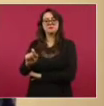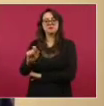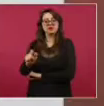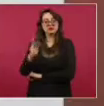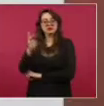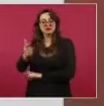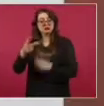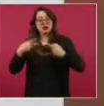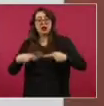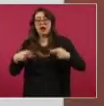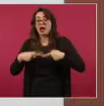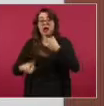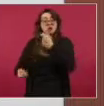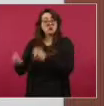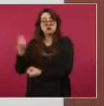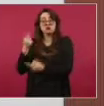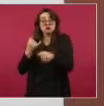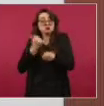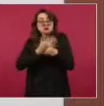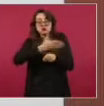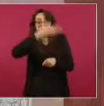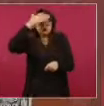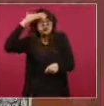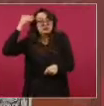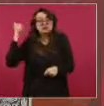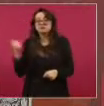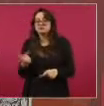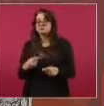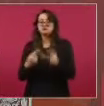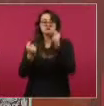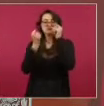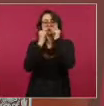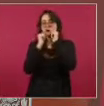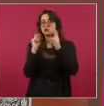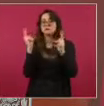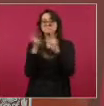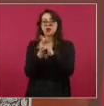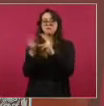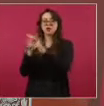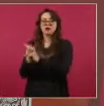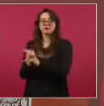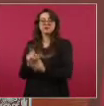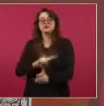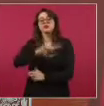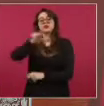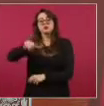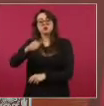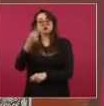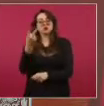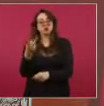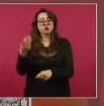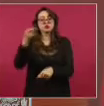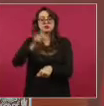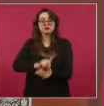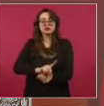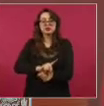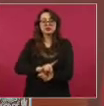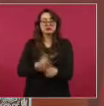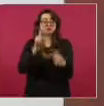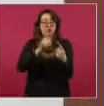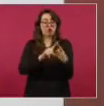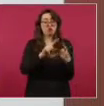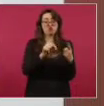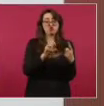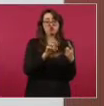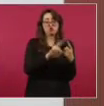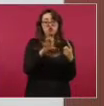eran mineros. 2 días después de la represión, tanto Torres como Izabal